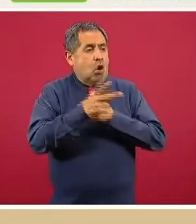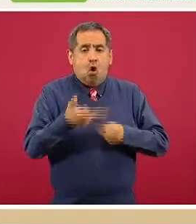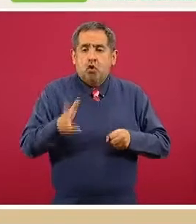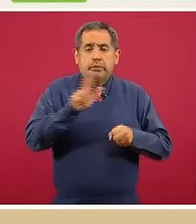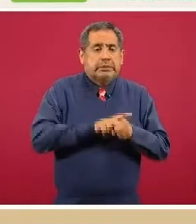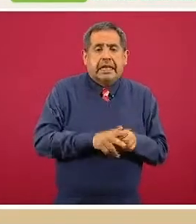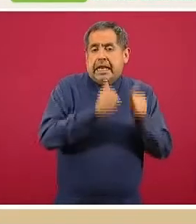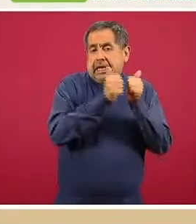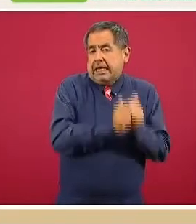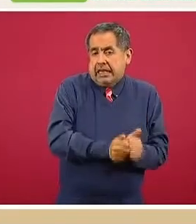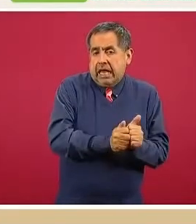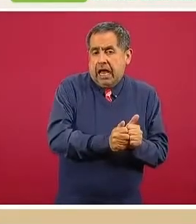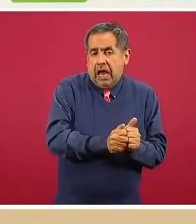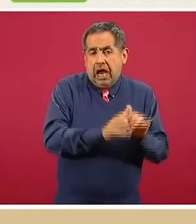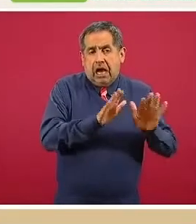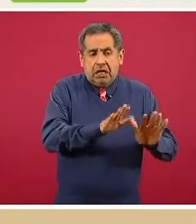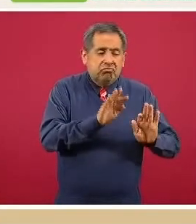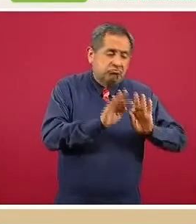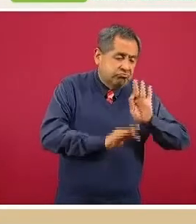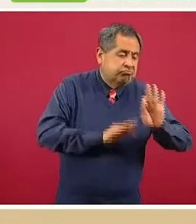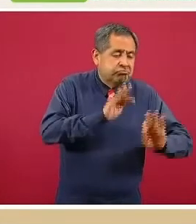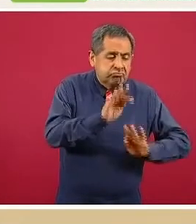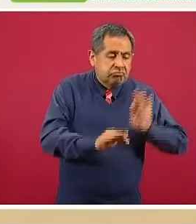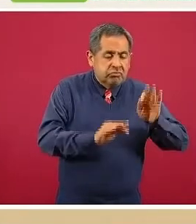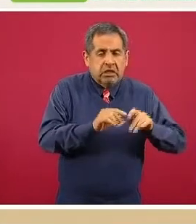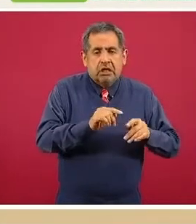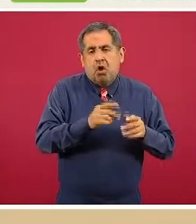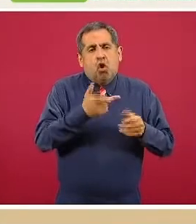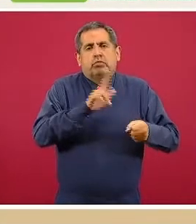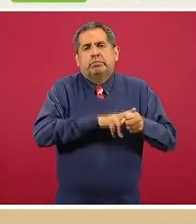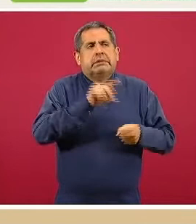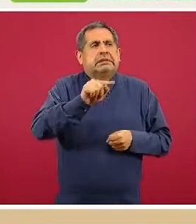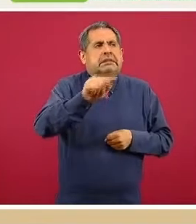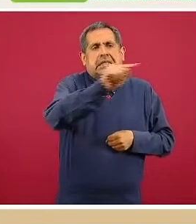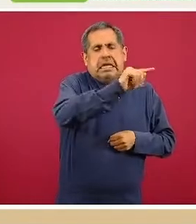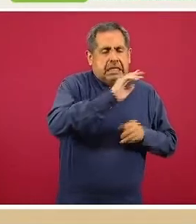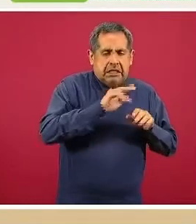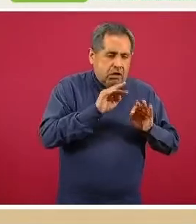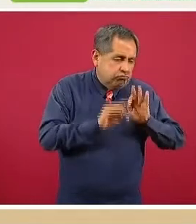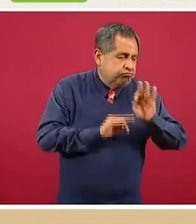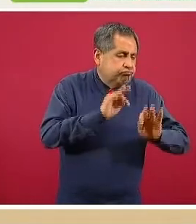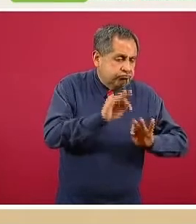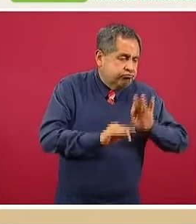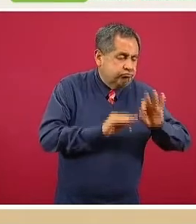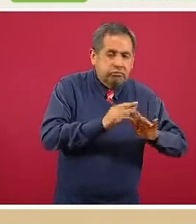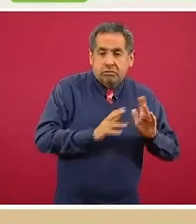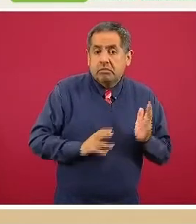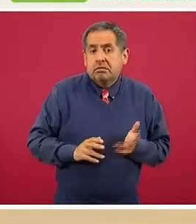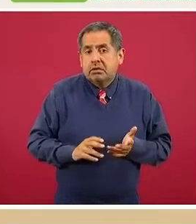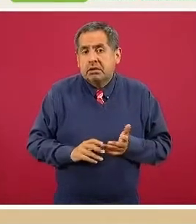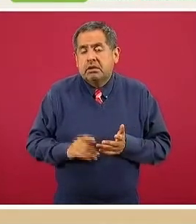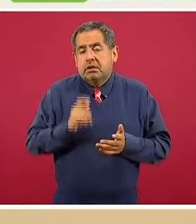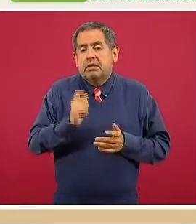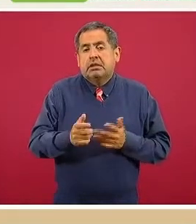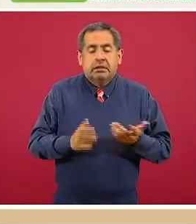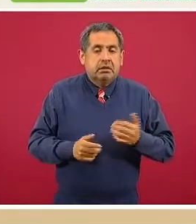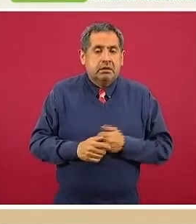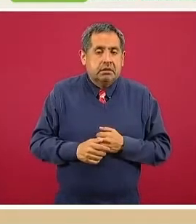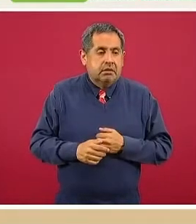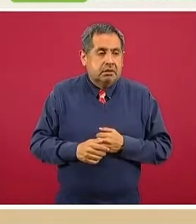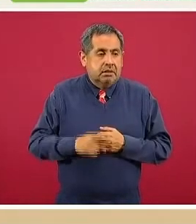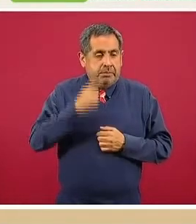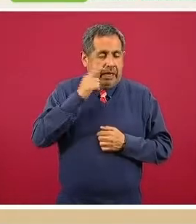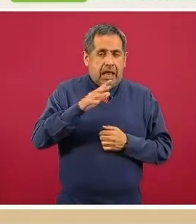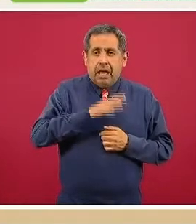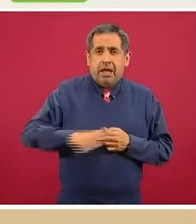en un momento determinado en una unidad de segundo o tercer nivel. La ocupación en media